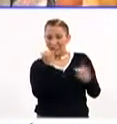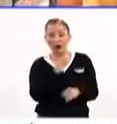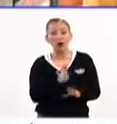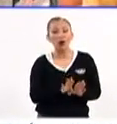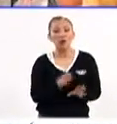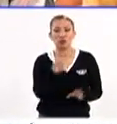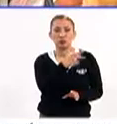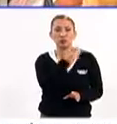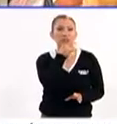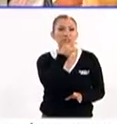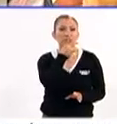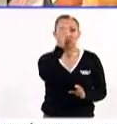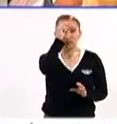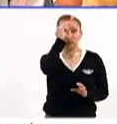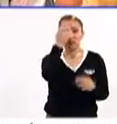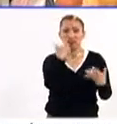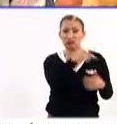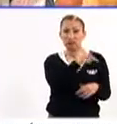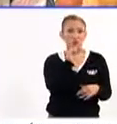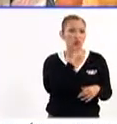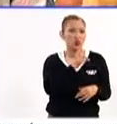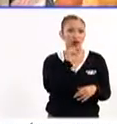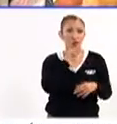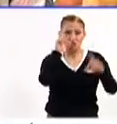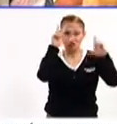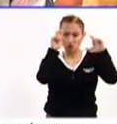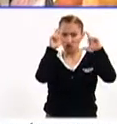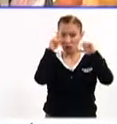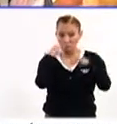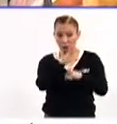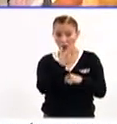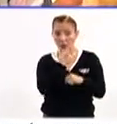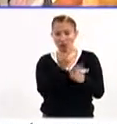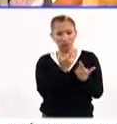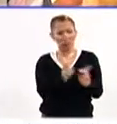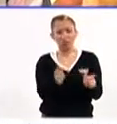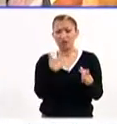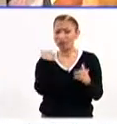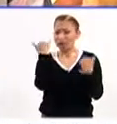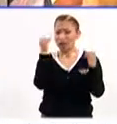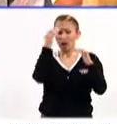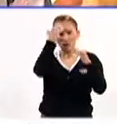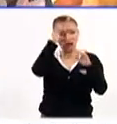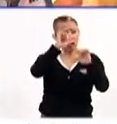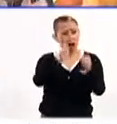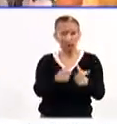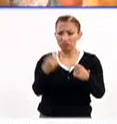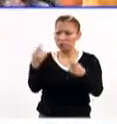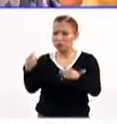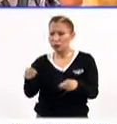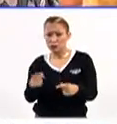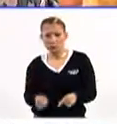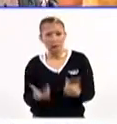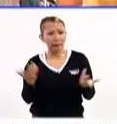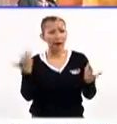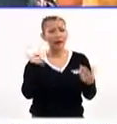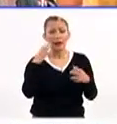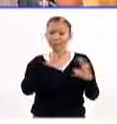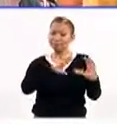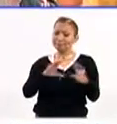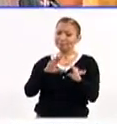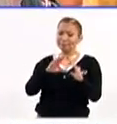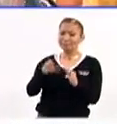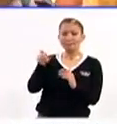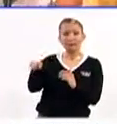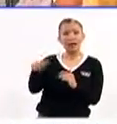era un liberal, un intelectual, más bien un fotógrafo, pero un hombre liberal que conocía de arte, de música, que le